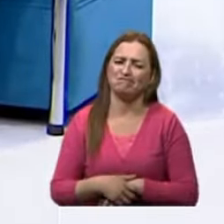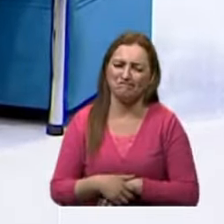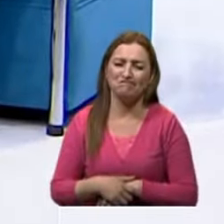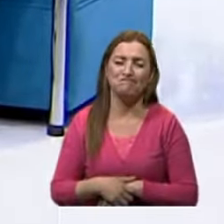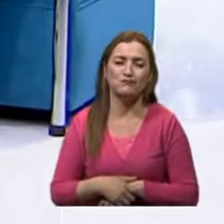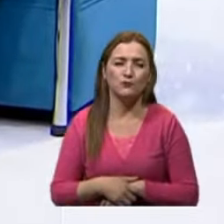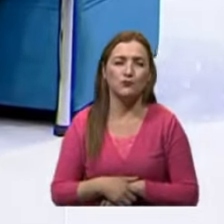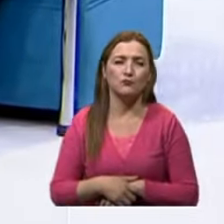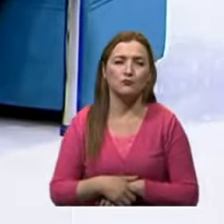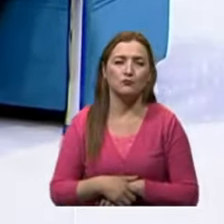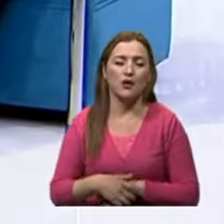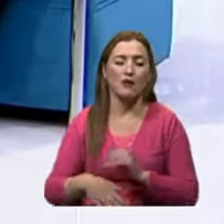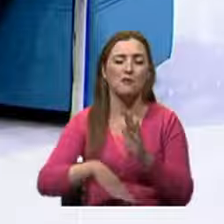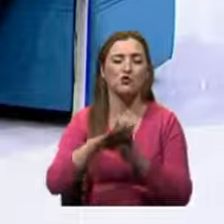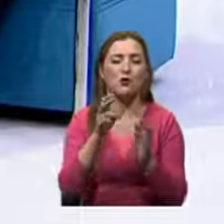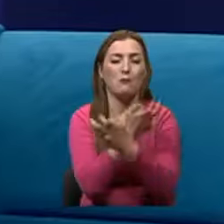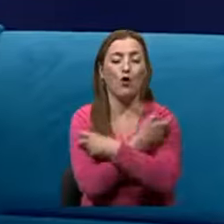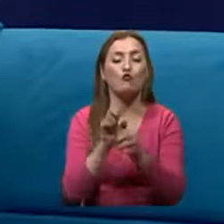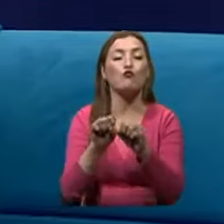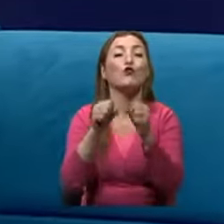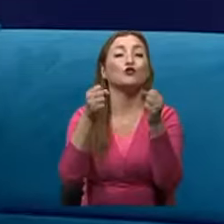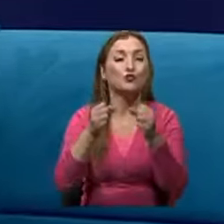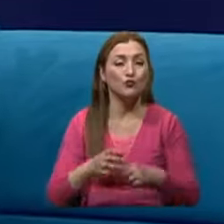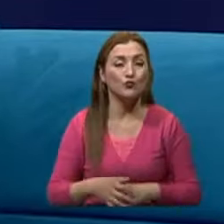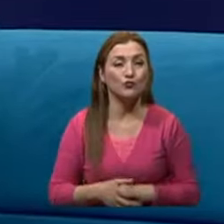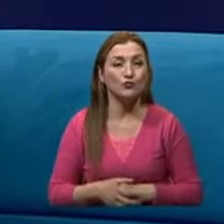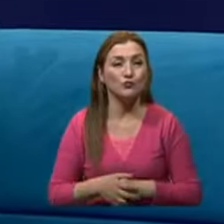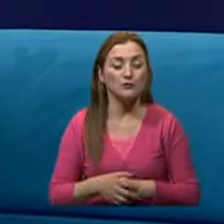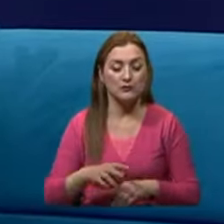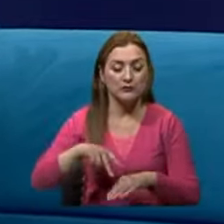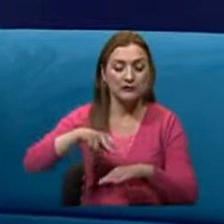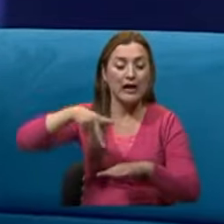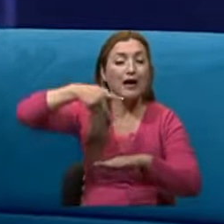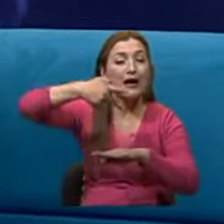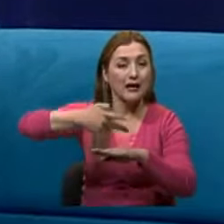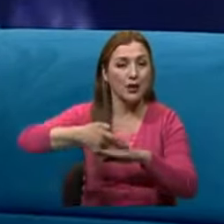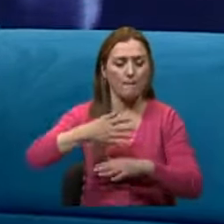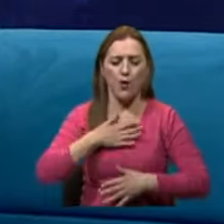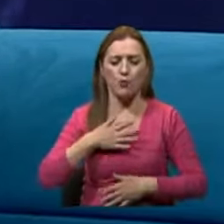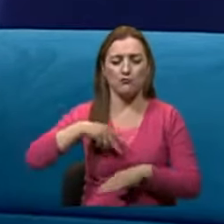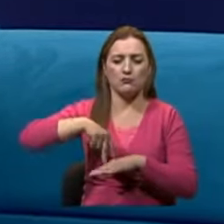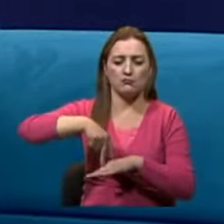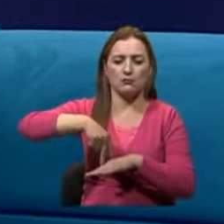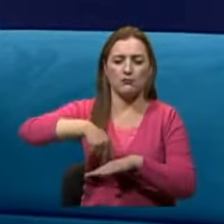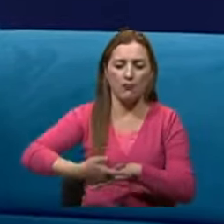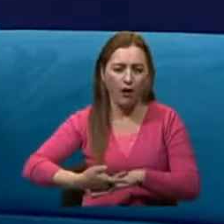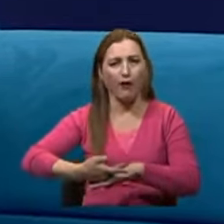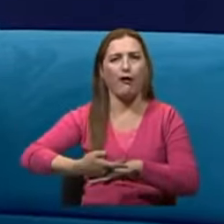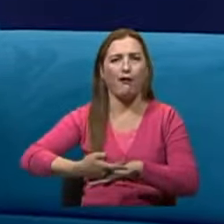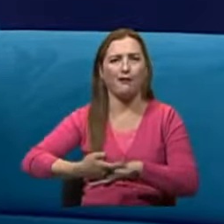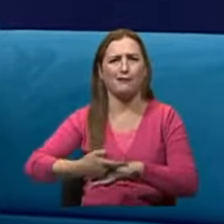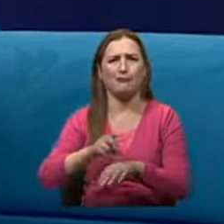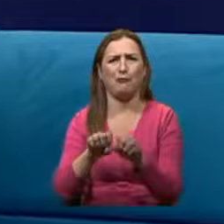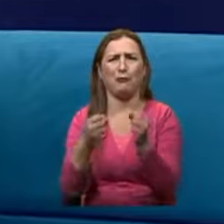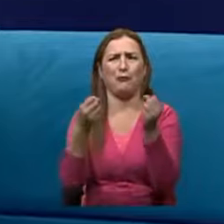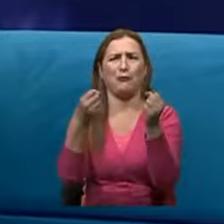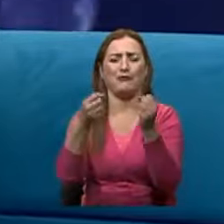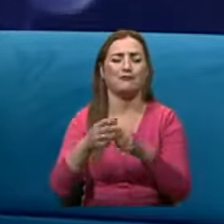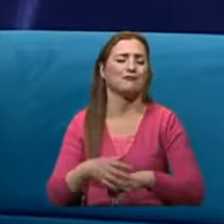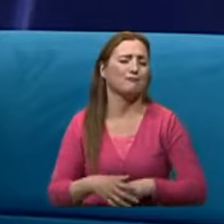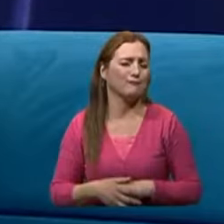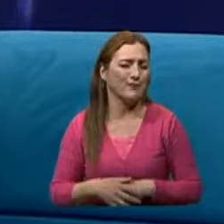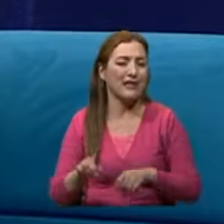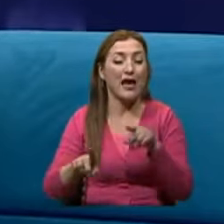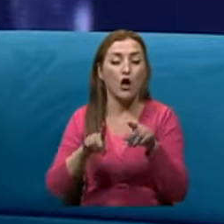decirte, la mayoría de las fracturas se producen por una caída de su propia altura, Y hay un porcentaje muy pequeño de fracturas de cadera